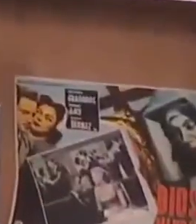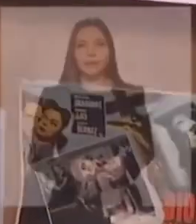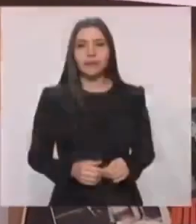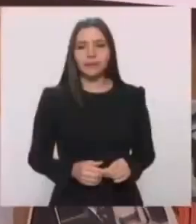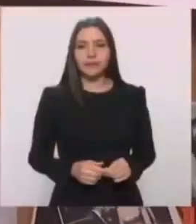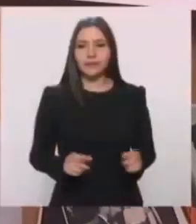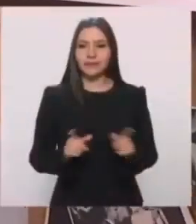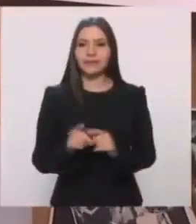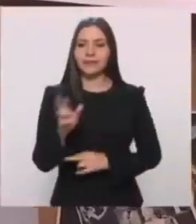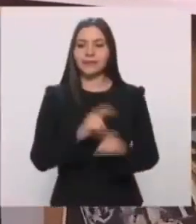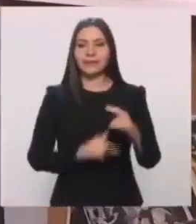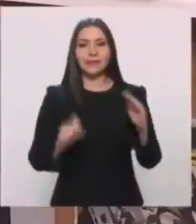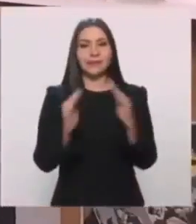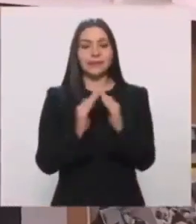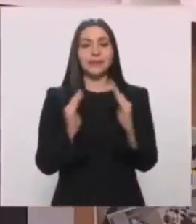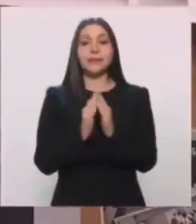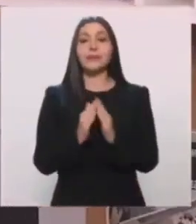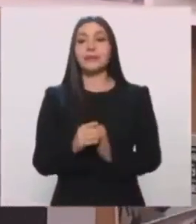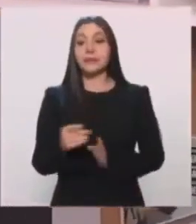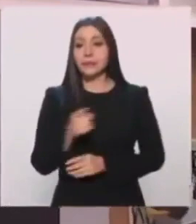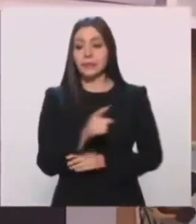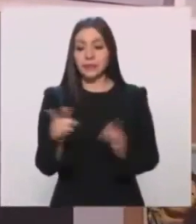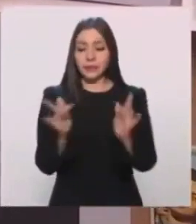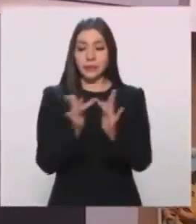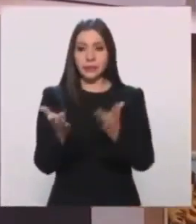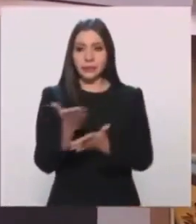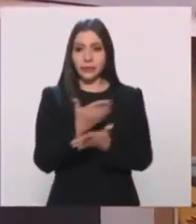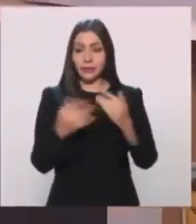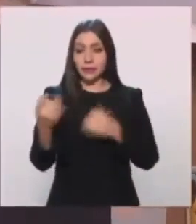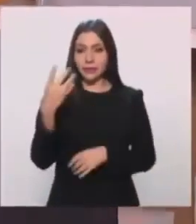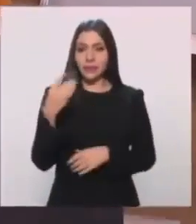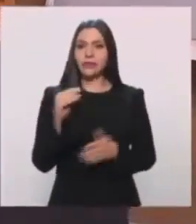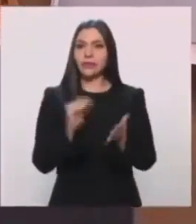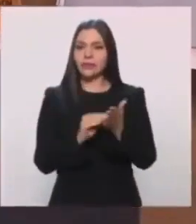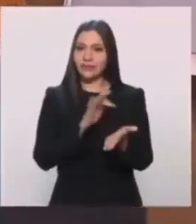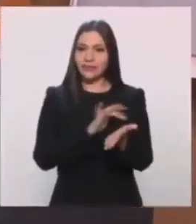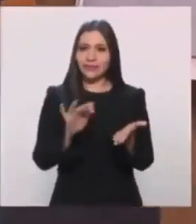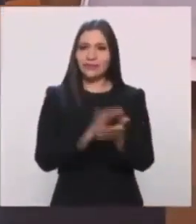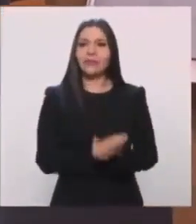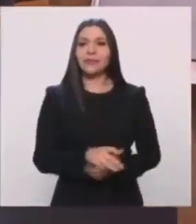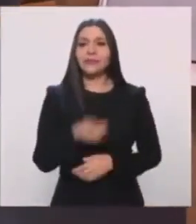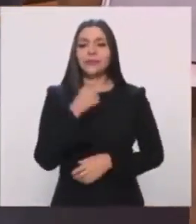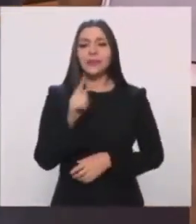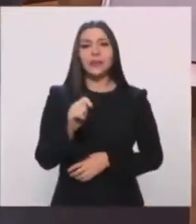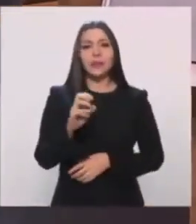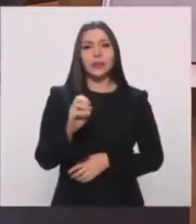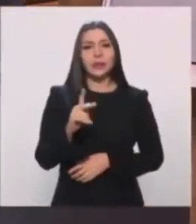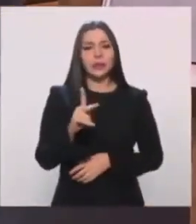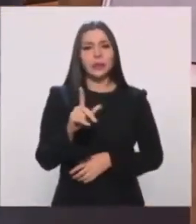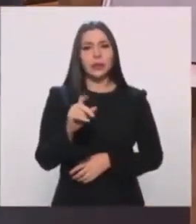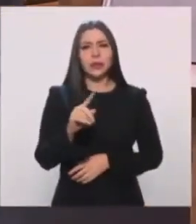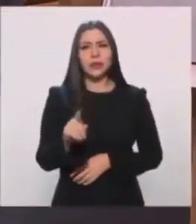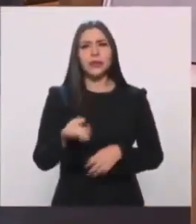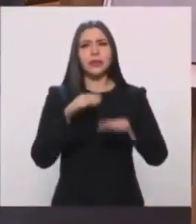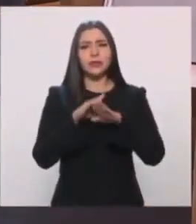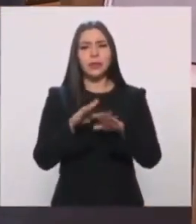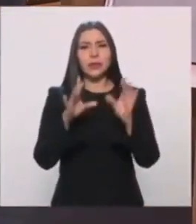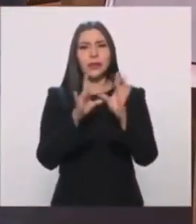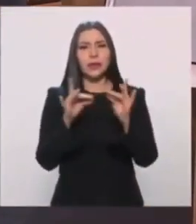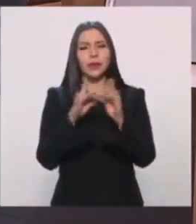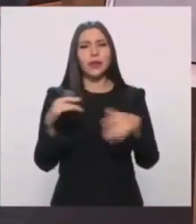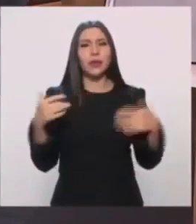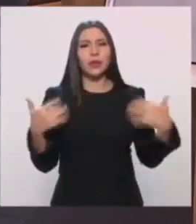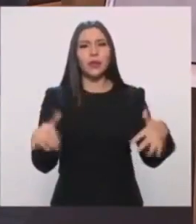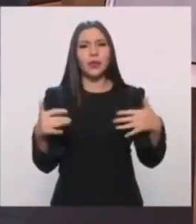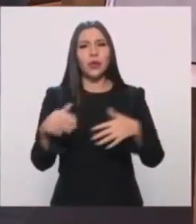Ya estamos de regreso en casa. Recuerde que las redes sociales las seguimos leyendo. Comentan por aquí en las redes sociales. Top López Denis, referente al dolor de rodillas,